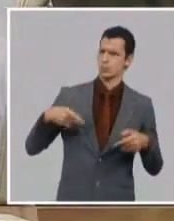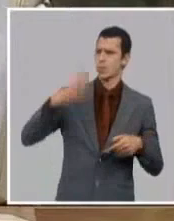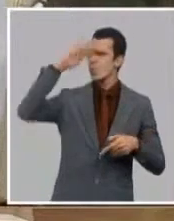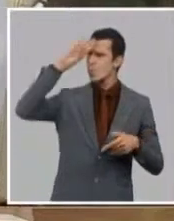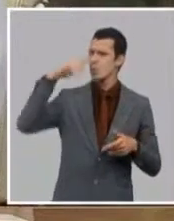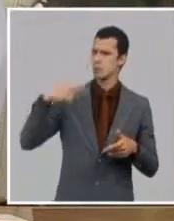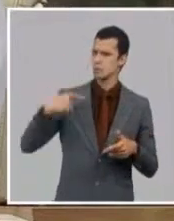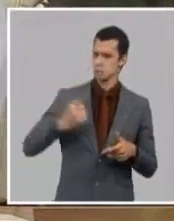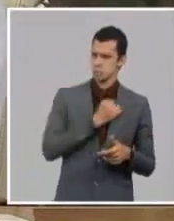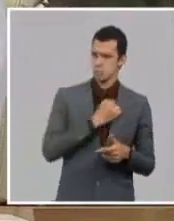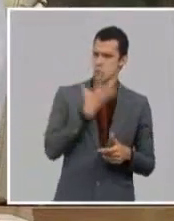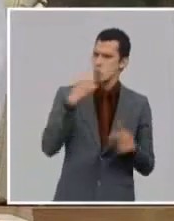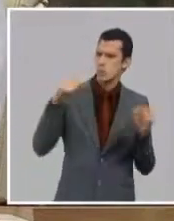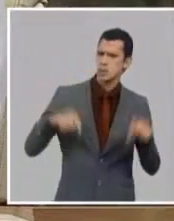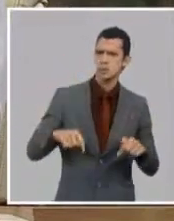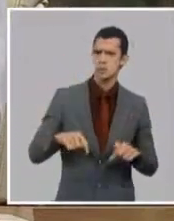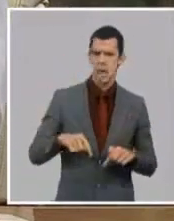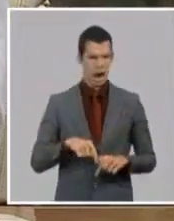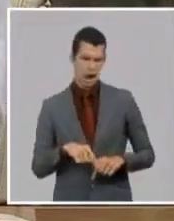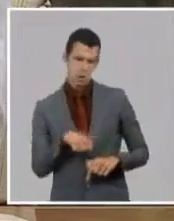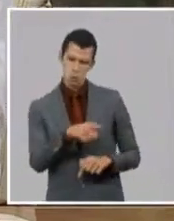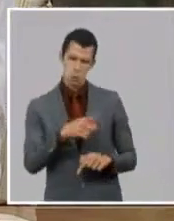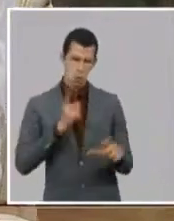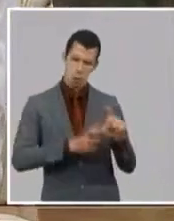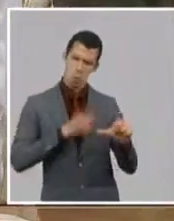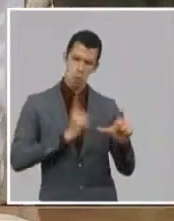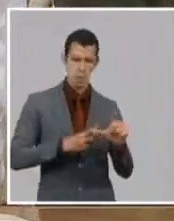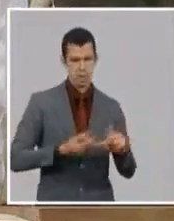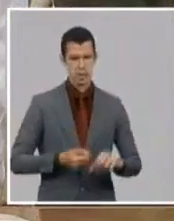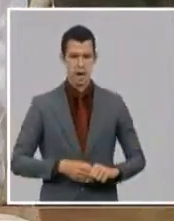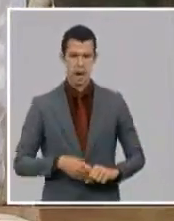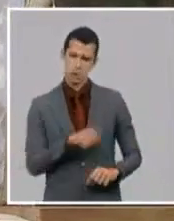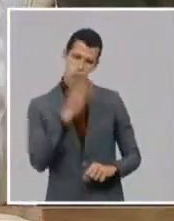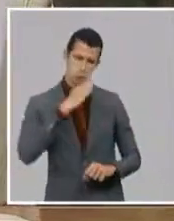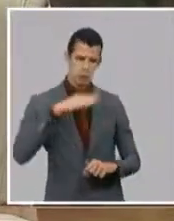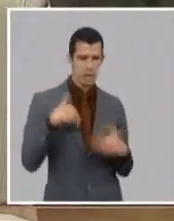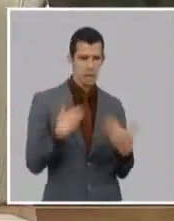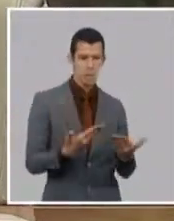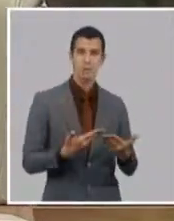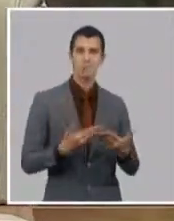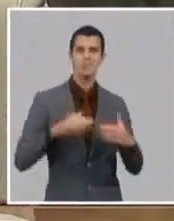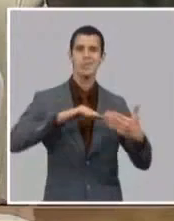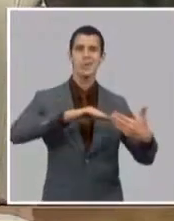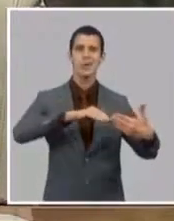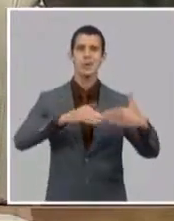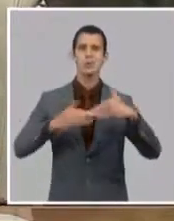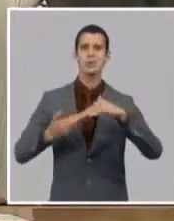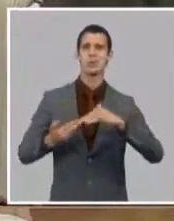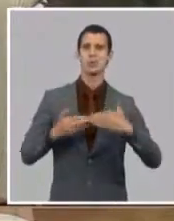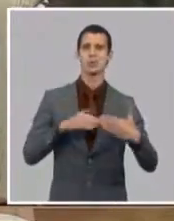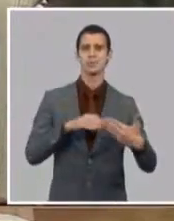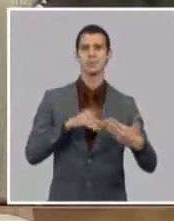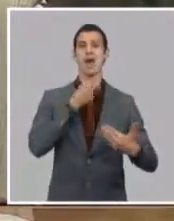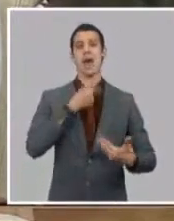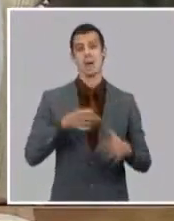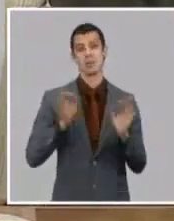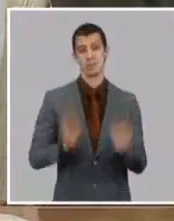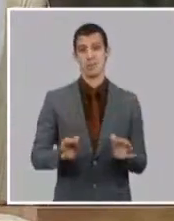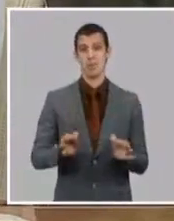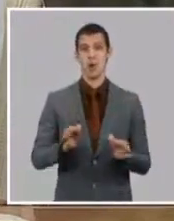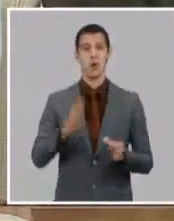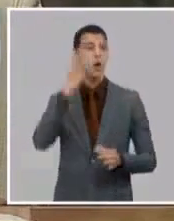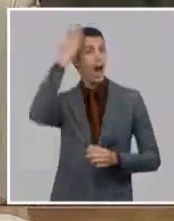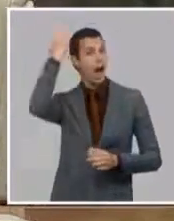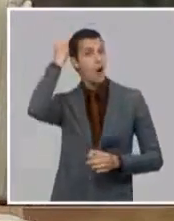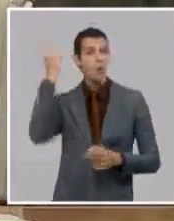llenos de mentiras. Mira, aquí apunté algunas. Dijeron que el general de ejército se había ido para Caracas. El general de ejército está en Cuba con las botas